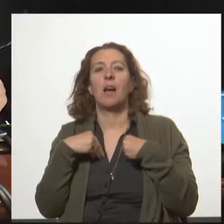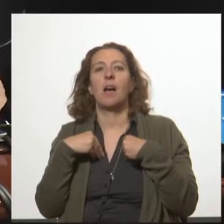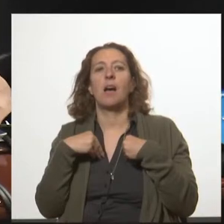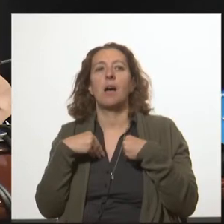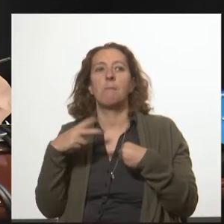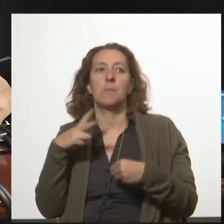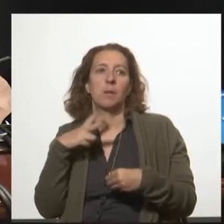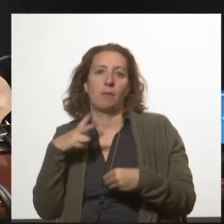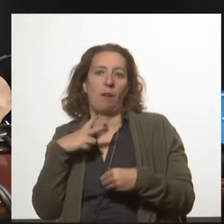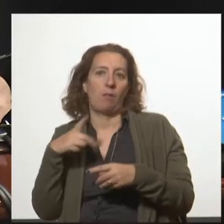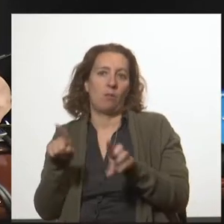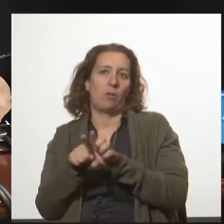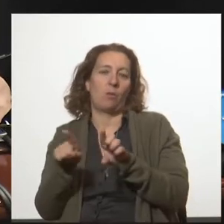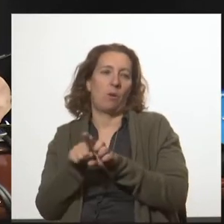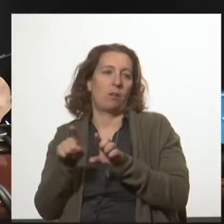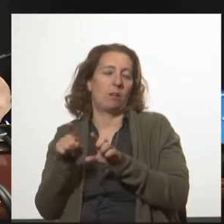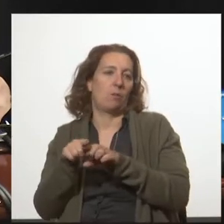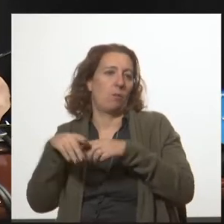privatización